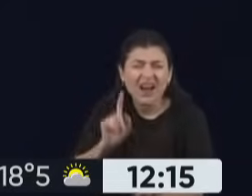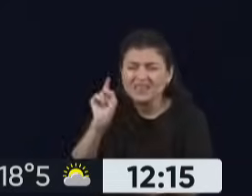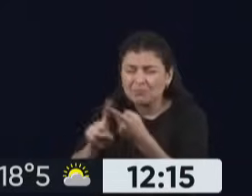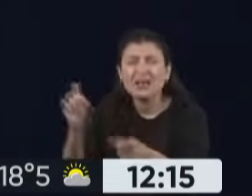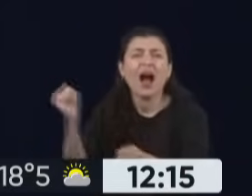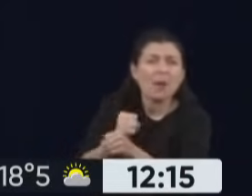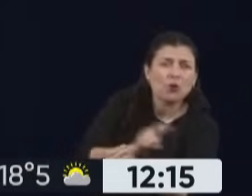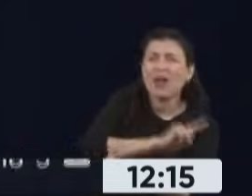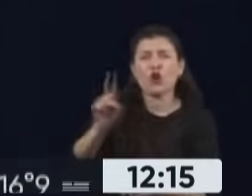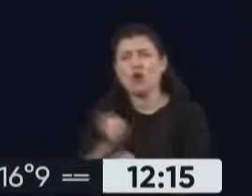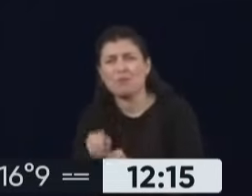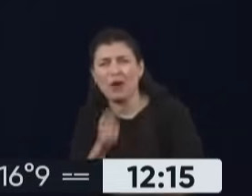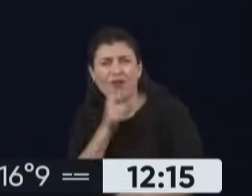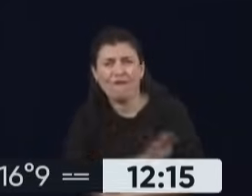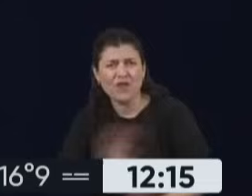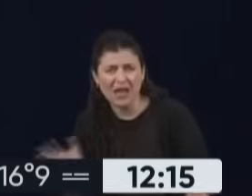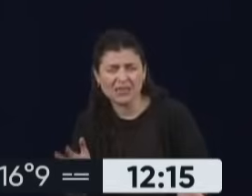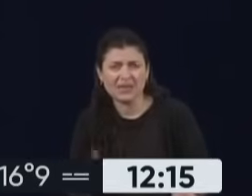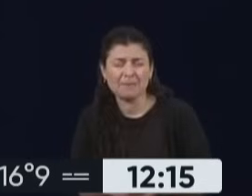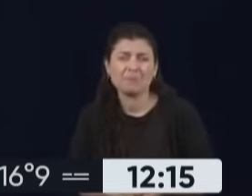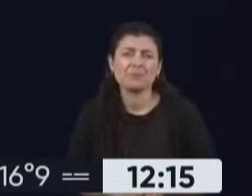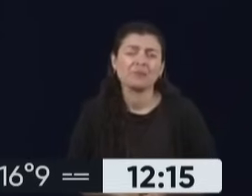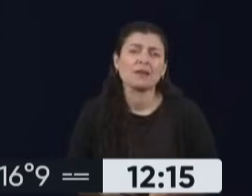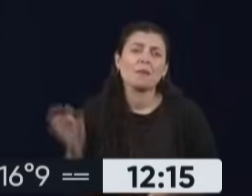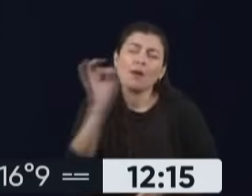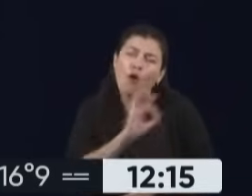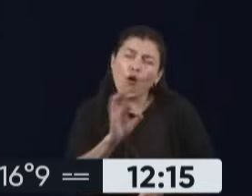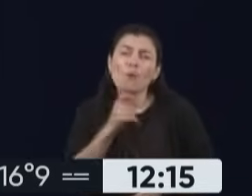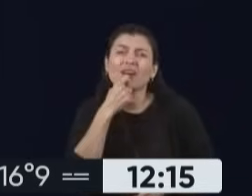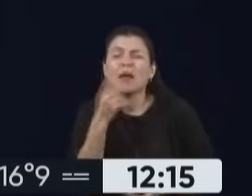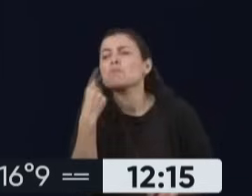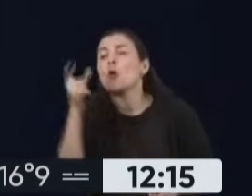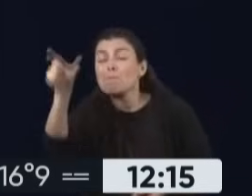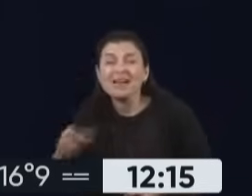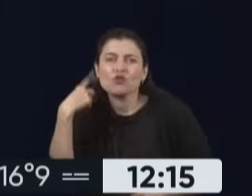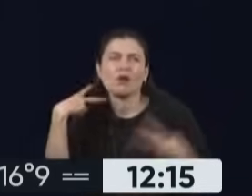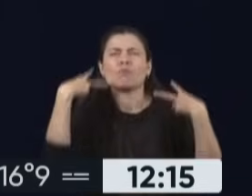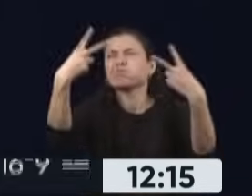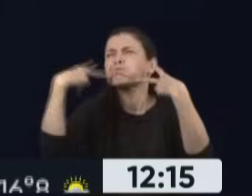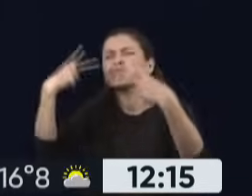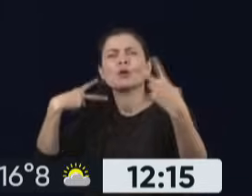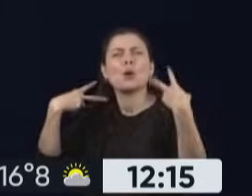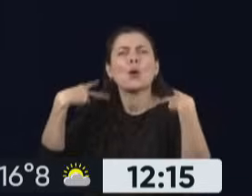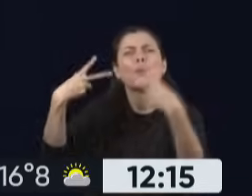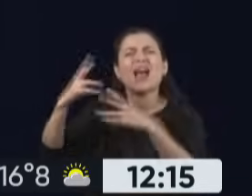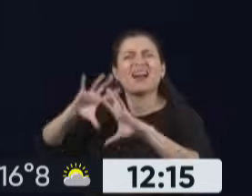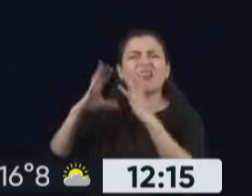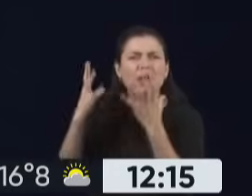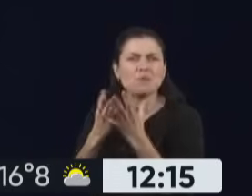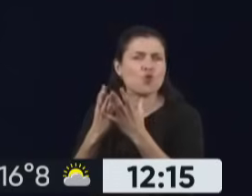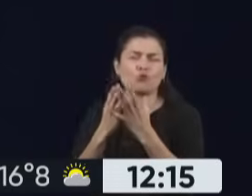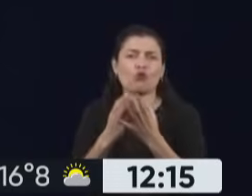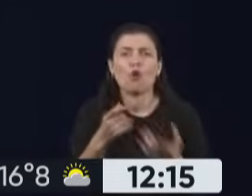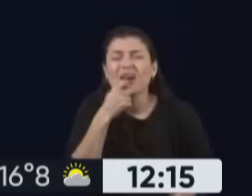información. O eventualmente podrá compartir su información de viajes porque están registrados en la base